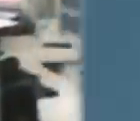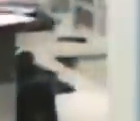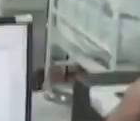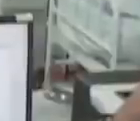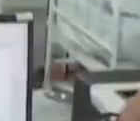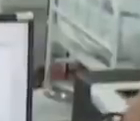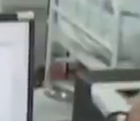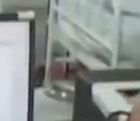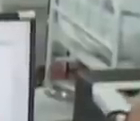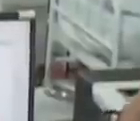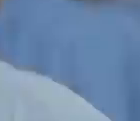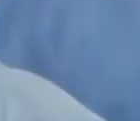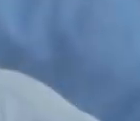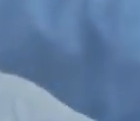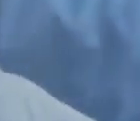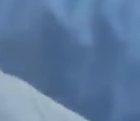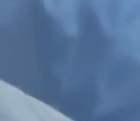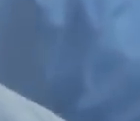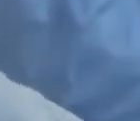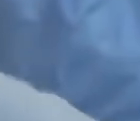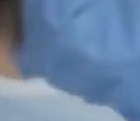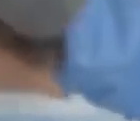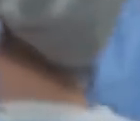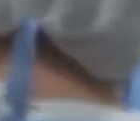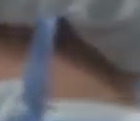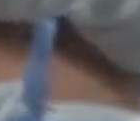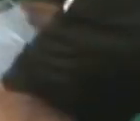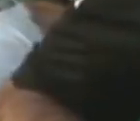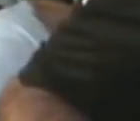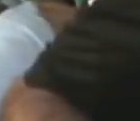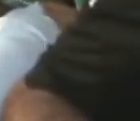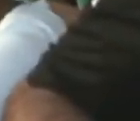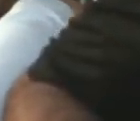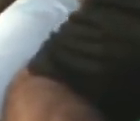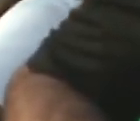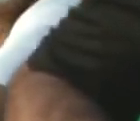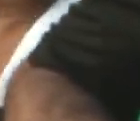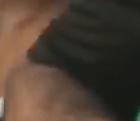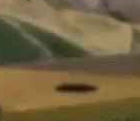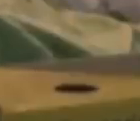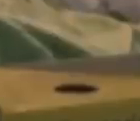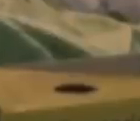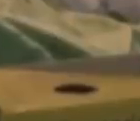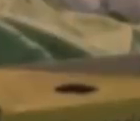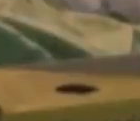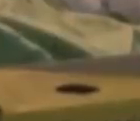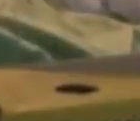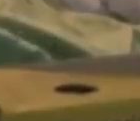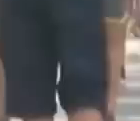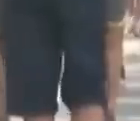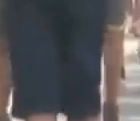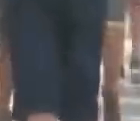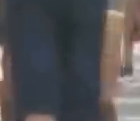brasil se está convirtiendo en una amenaza para la salud pública global